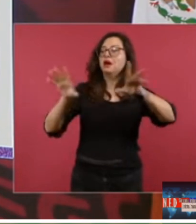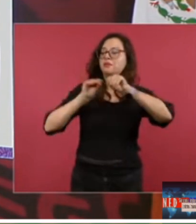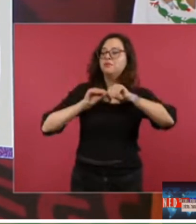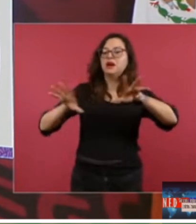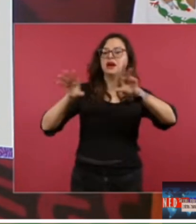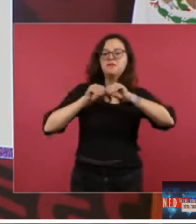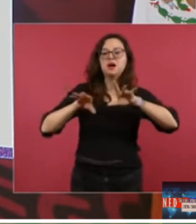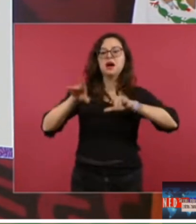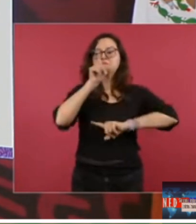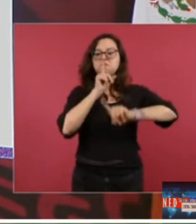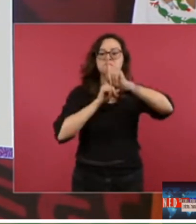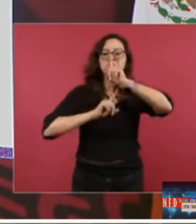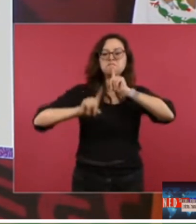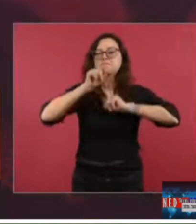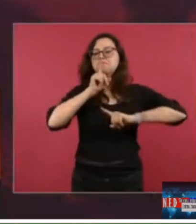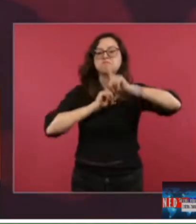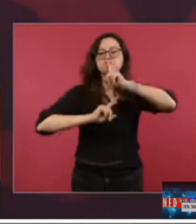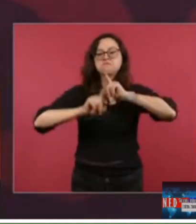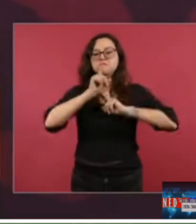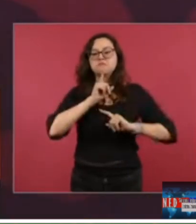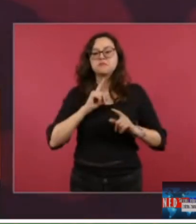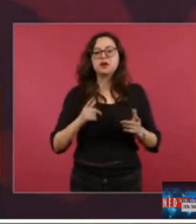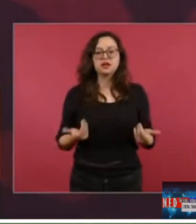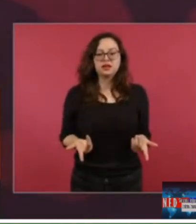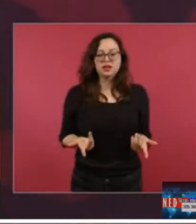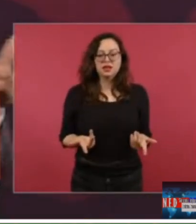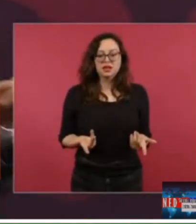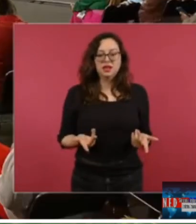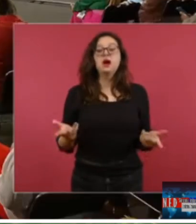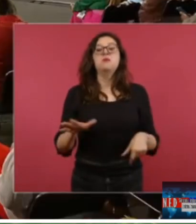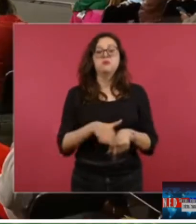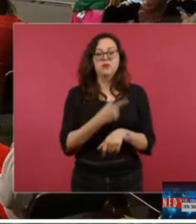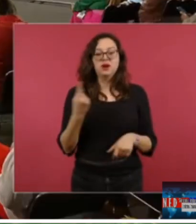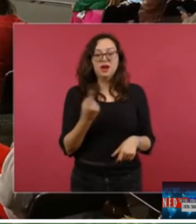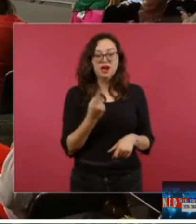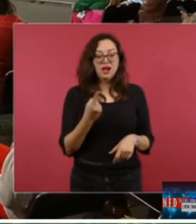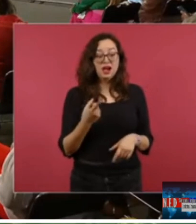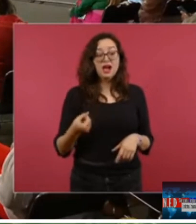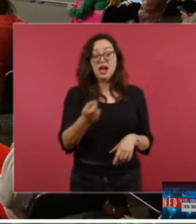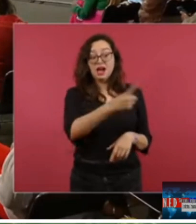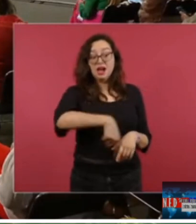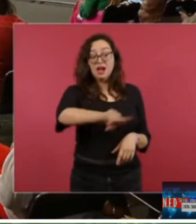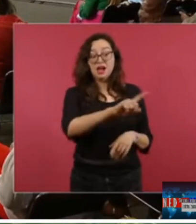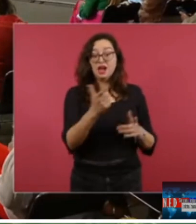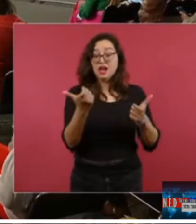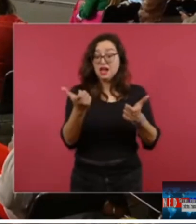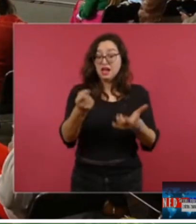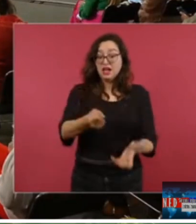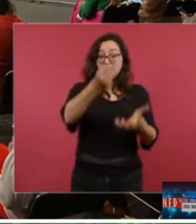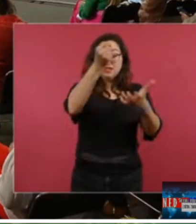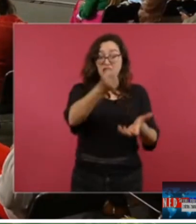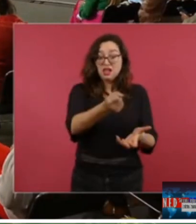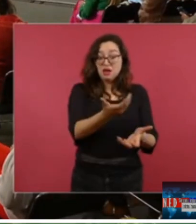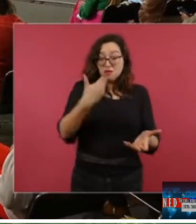Dóriga. El presidente Andrés Manuel López Obrador rechazó que el dinero de las Afores vaya a ser expropiado por su